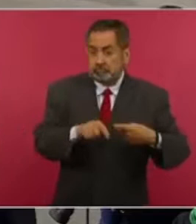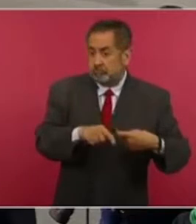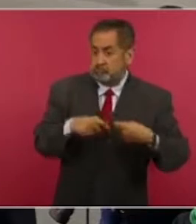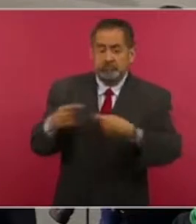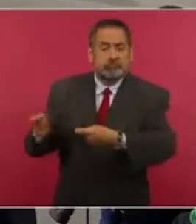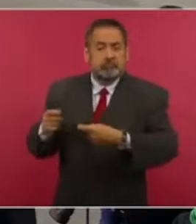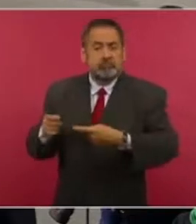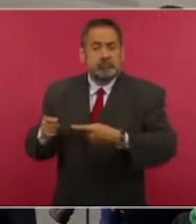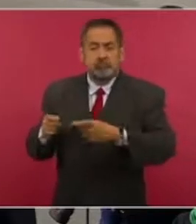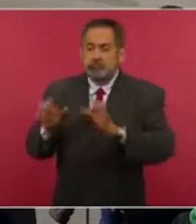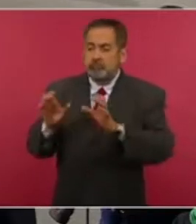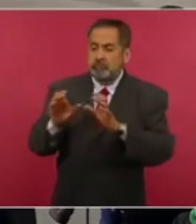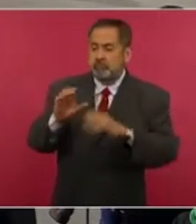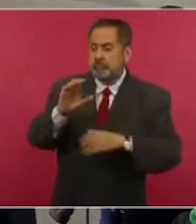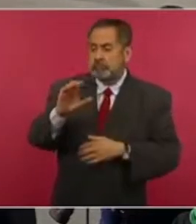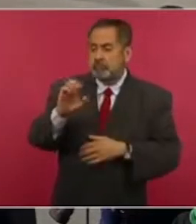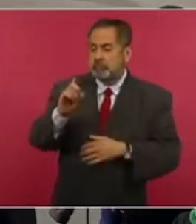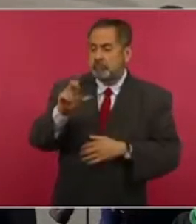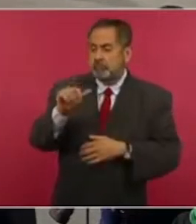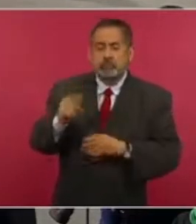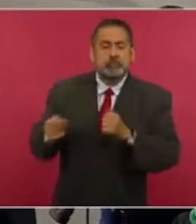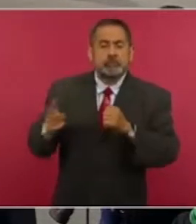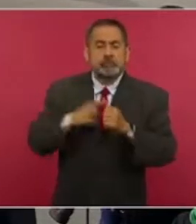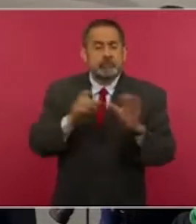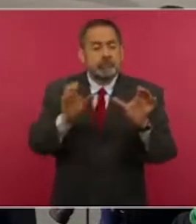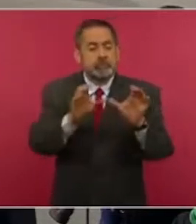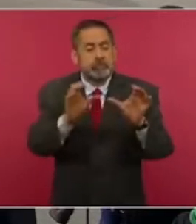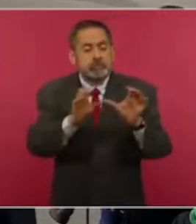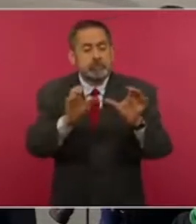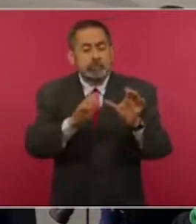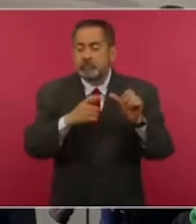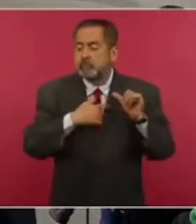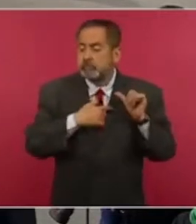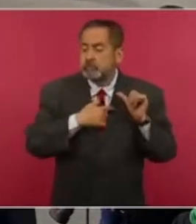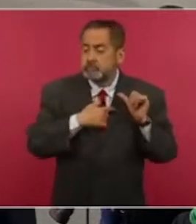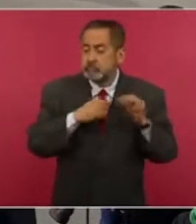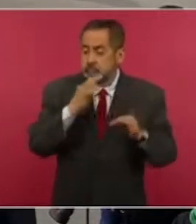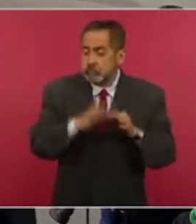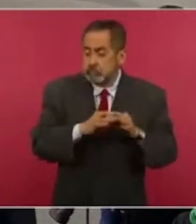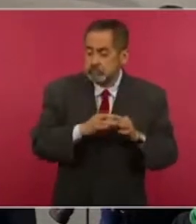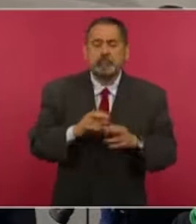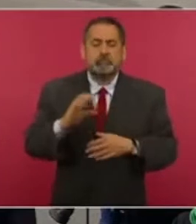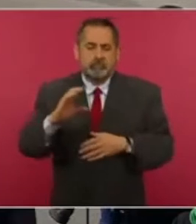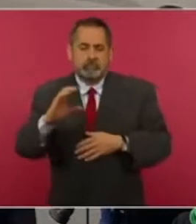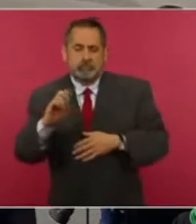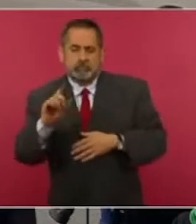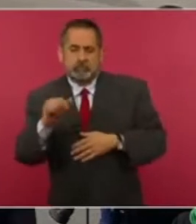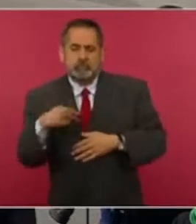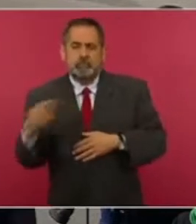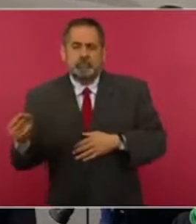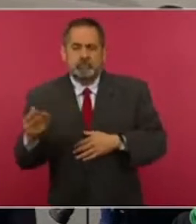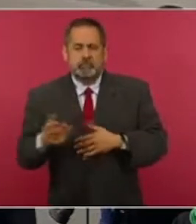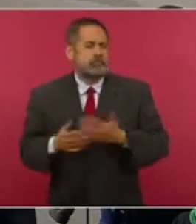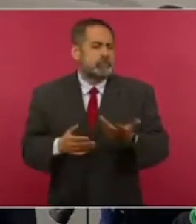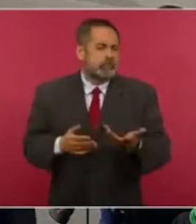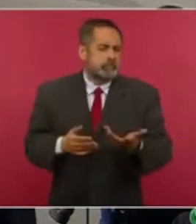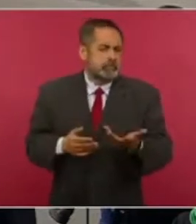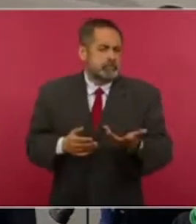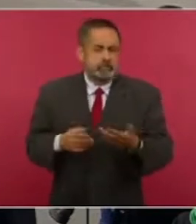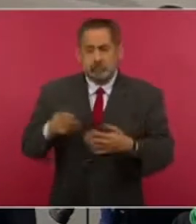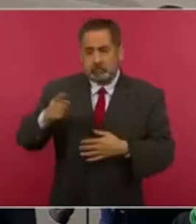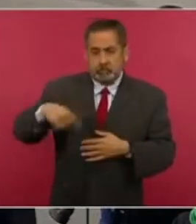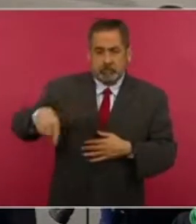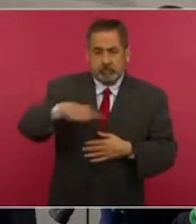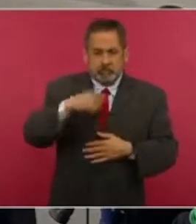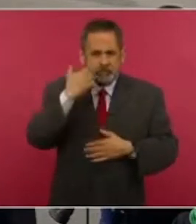la cédula profesional, sino pasa a través de este comité. Este tipo de reuniones, porque quieren legislar